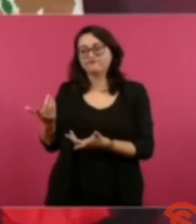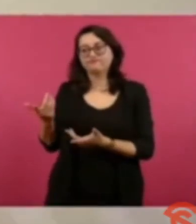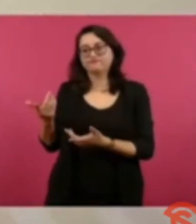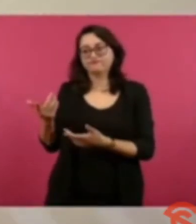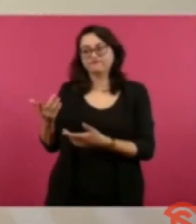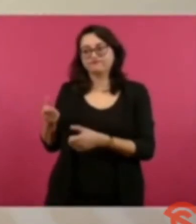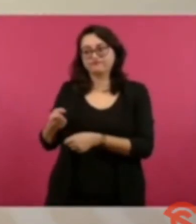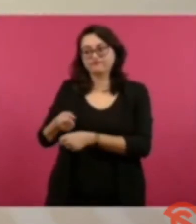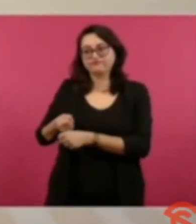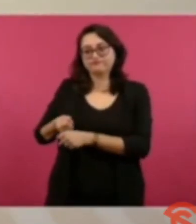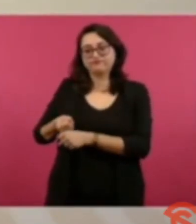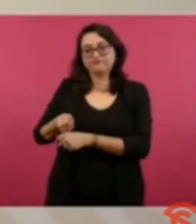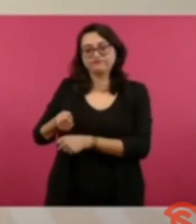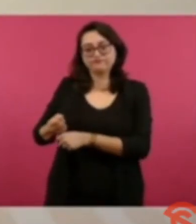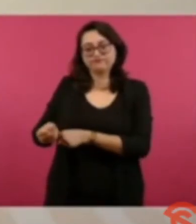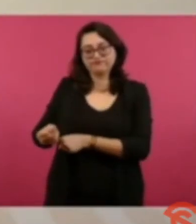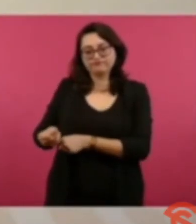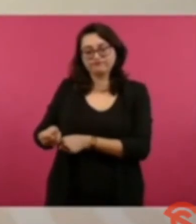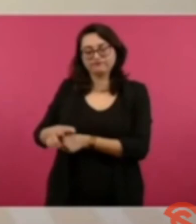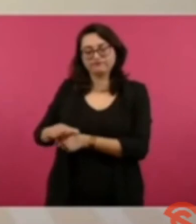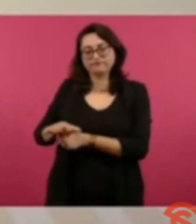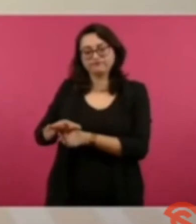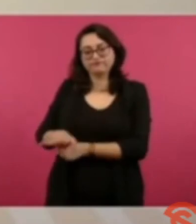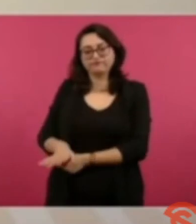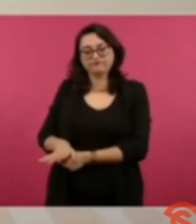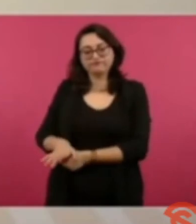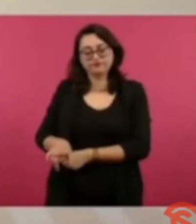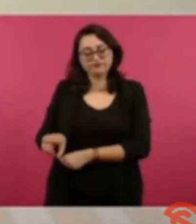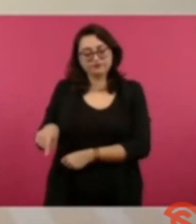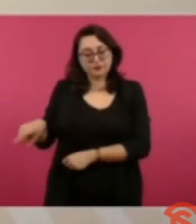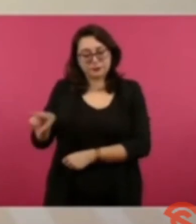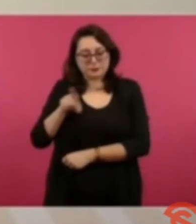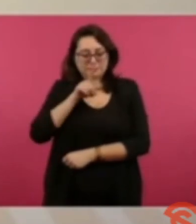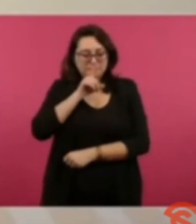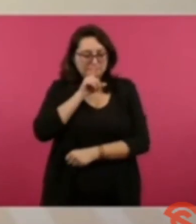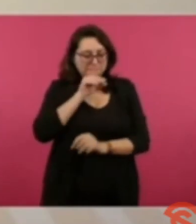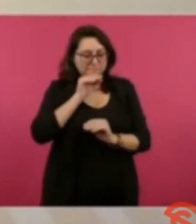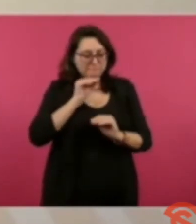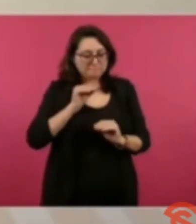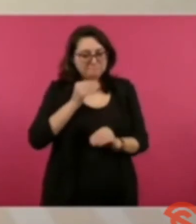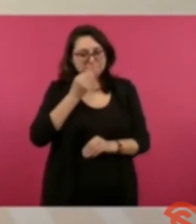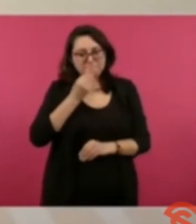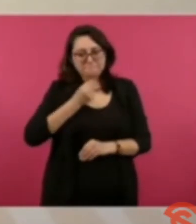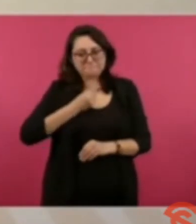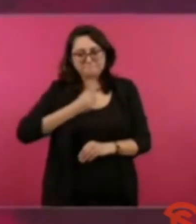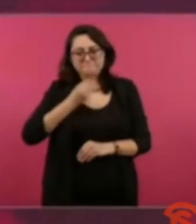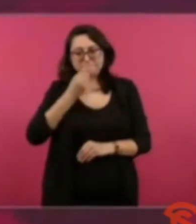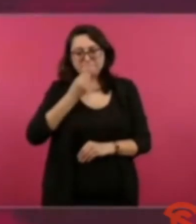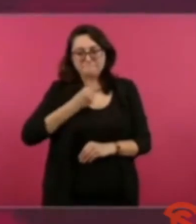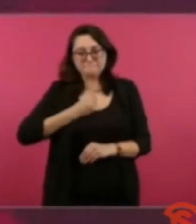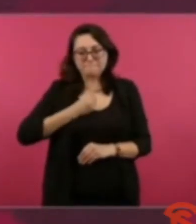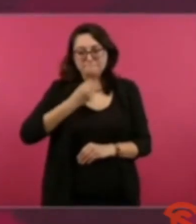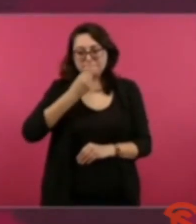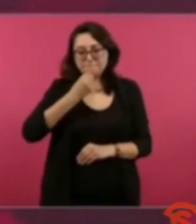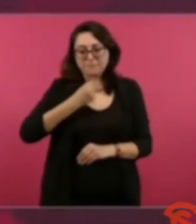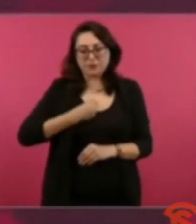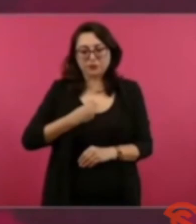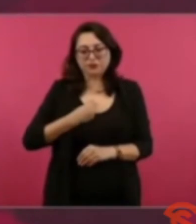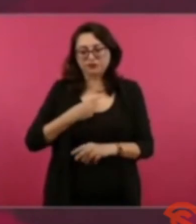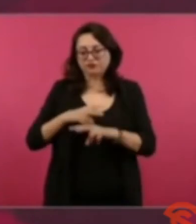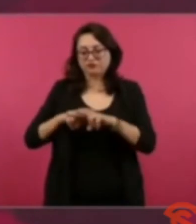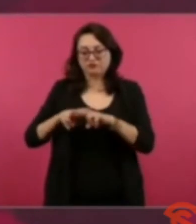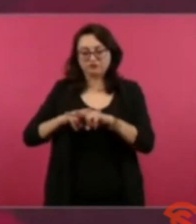sindicales. O sea que la causa de la privatización de los